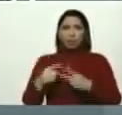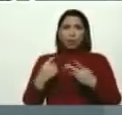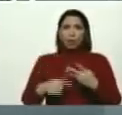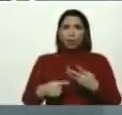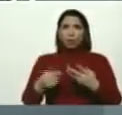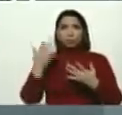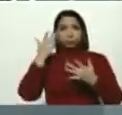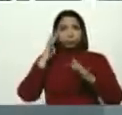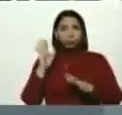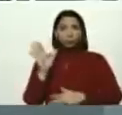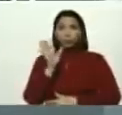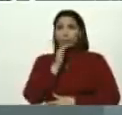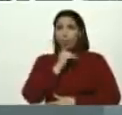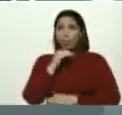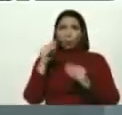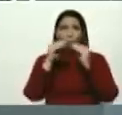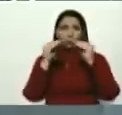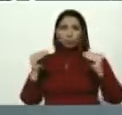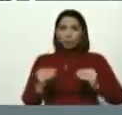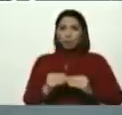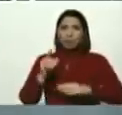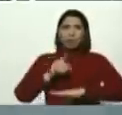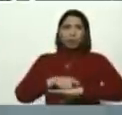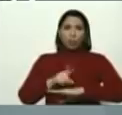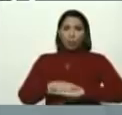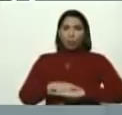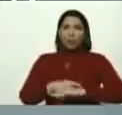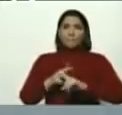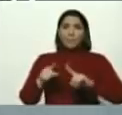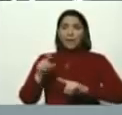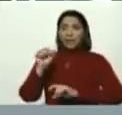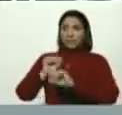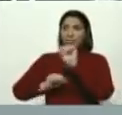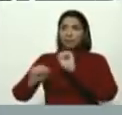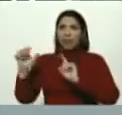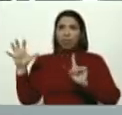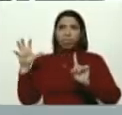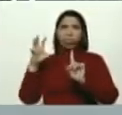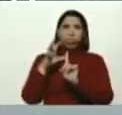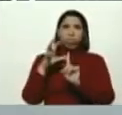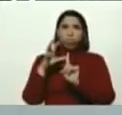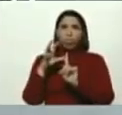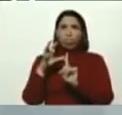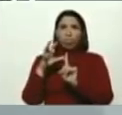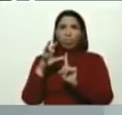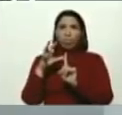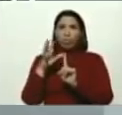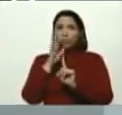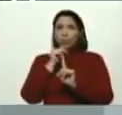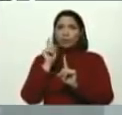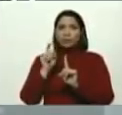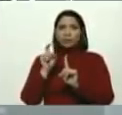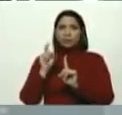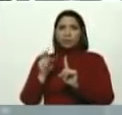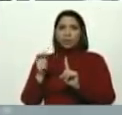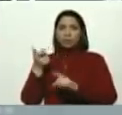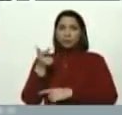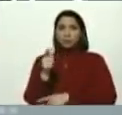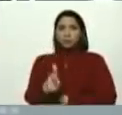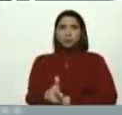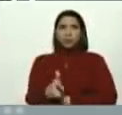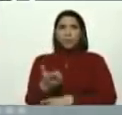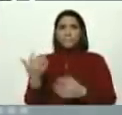no coincidieran también las horas picos para evitar las aglomeraciones innecesarias en el transporte